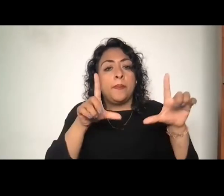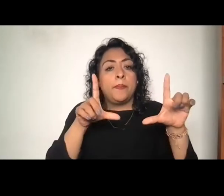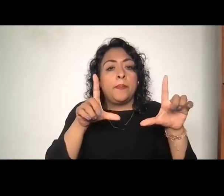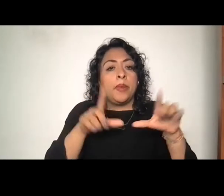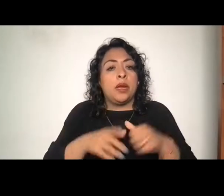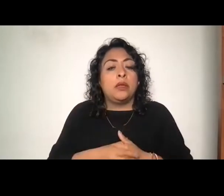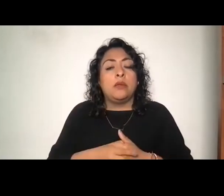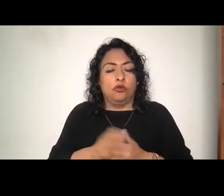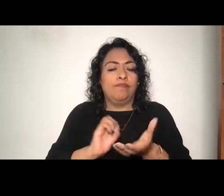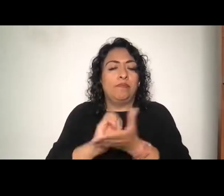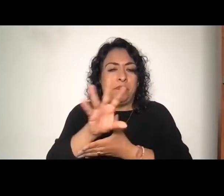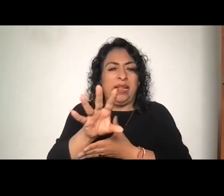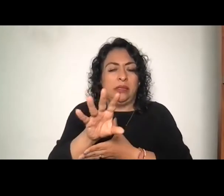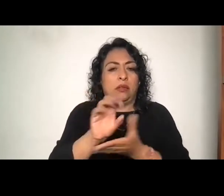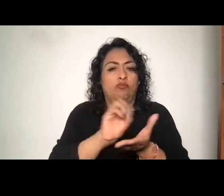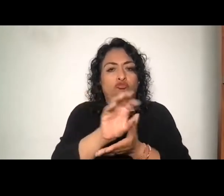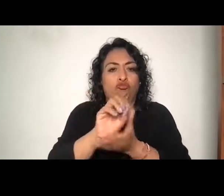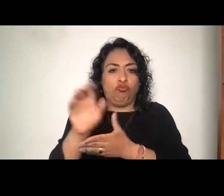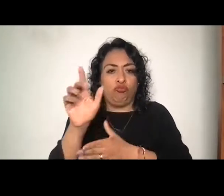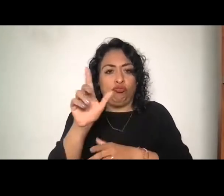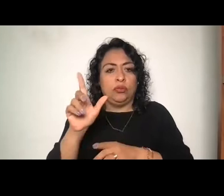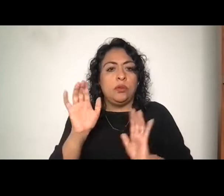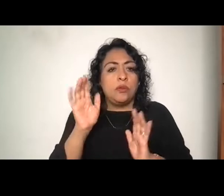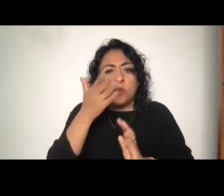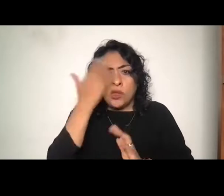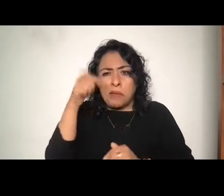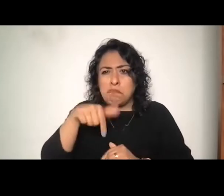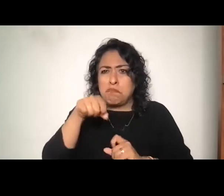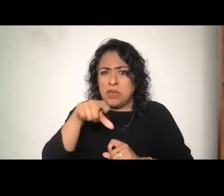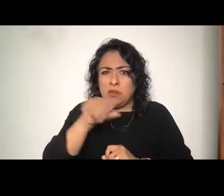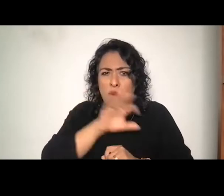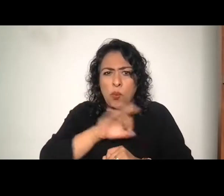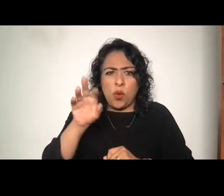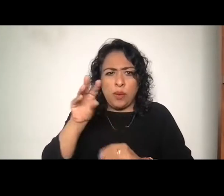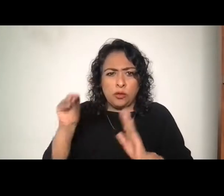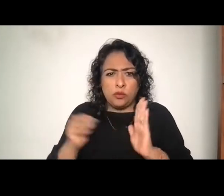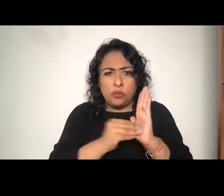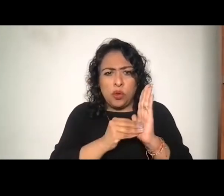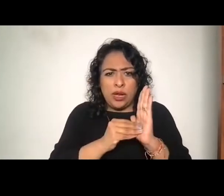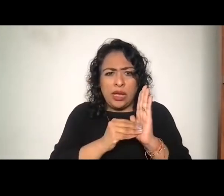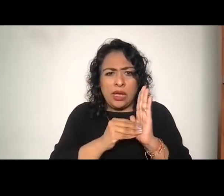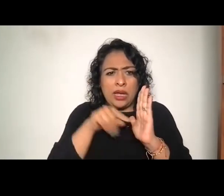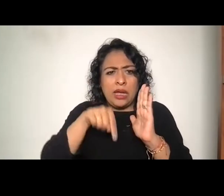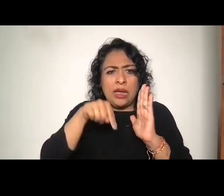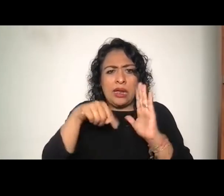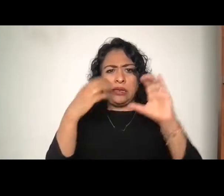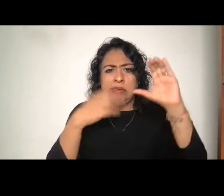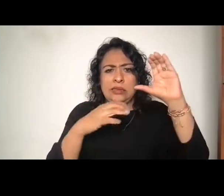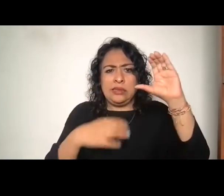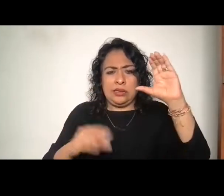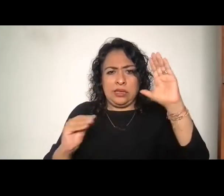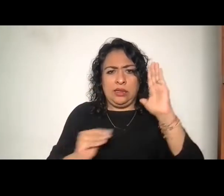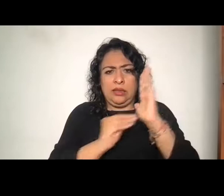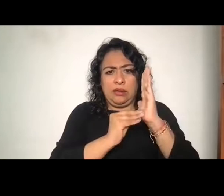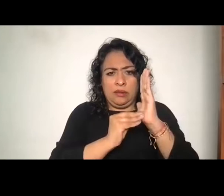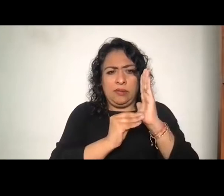la presentación. Creo que no sé si aquí mismo la podemos poner, Cristina, en el